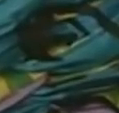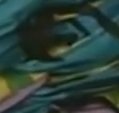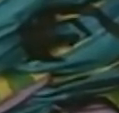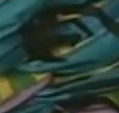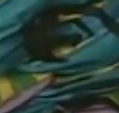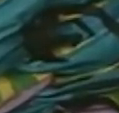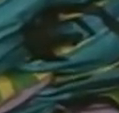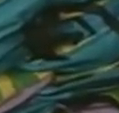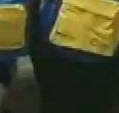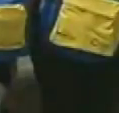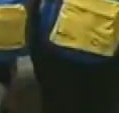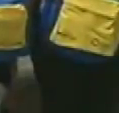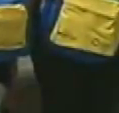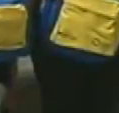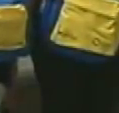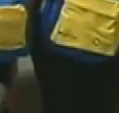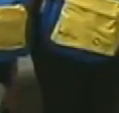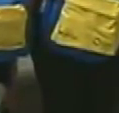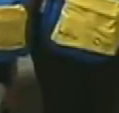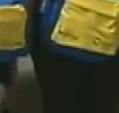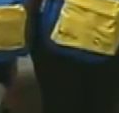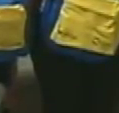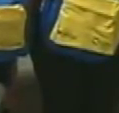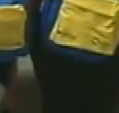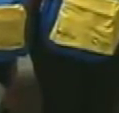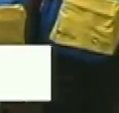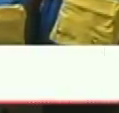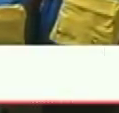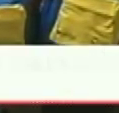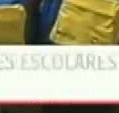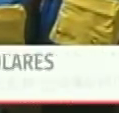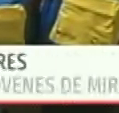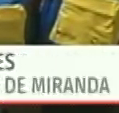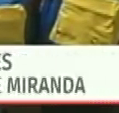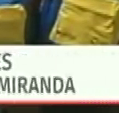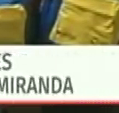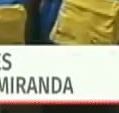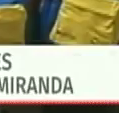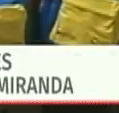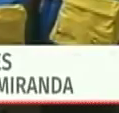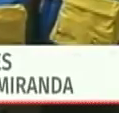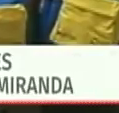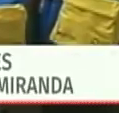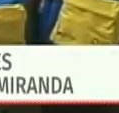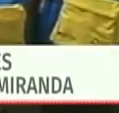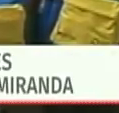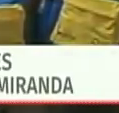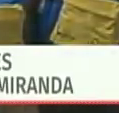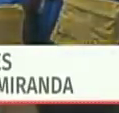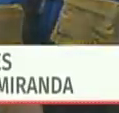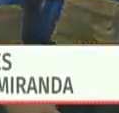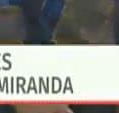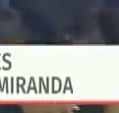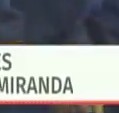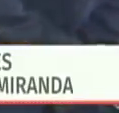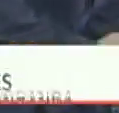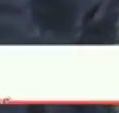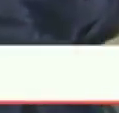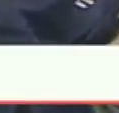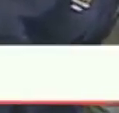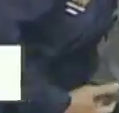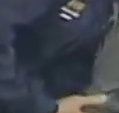Bueno, presidente, aquí los educadores de Miranda, rodilla en tierra, leales siempre, traidores nunca.